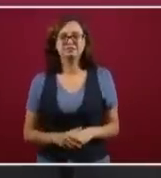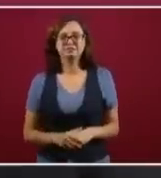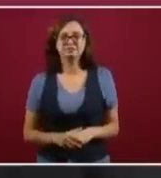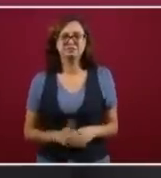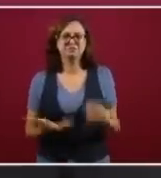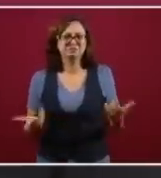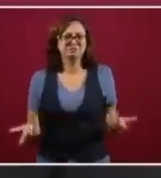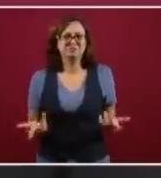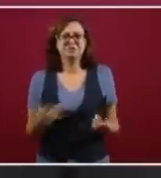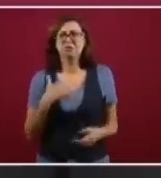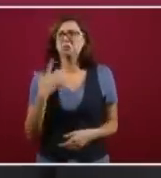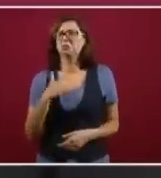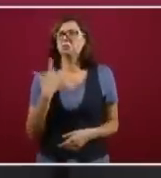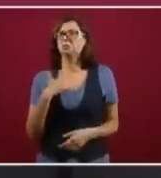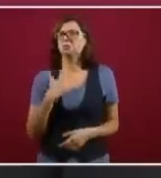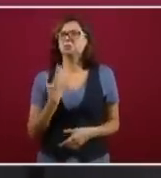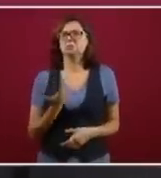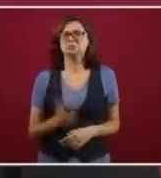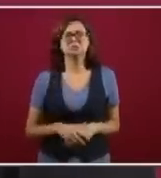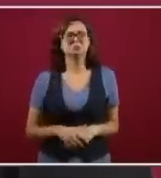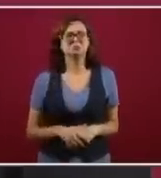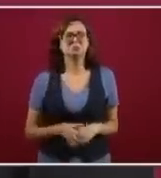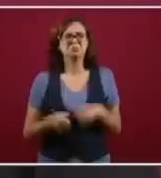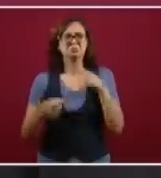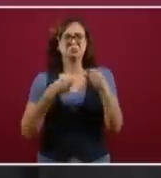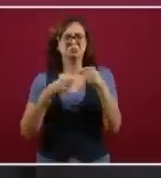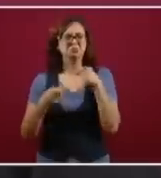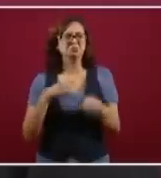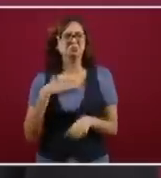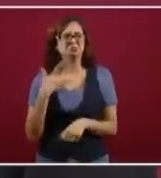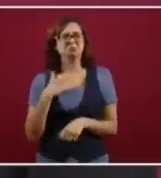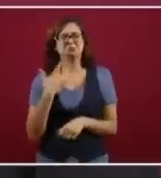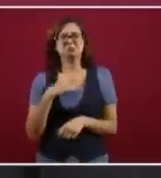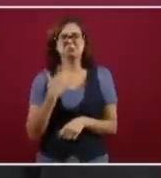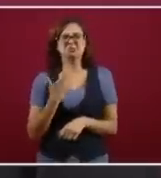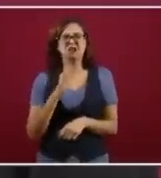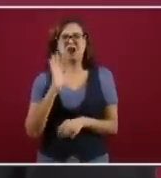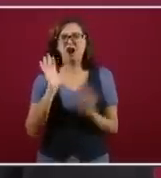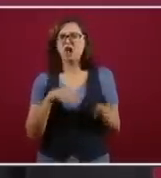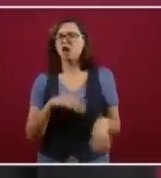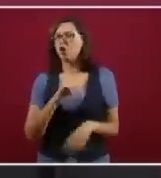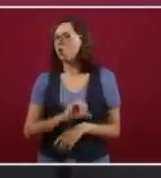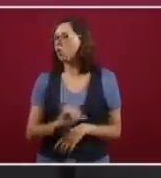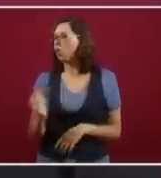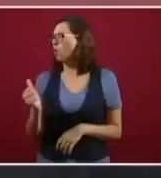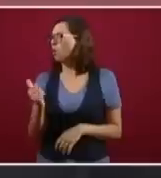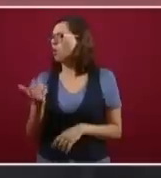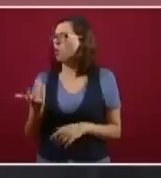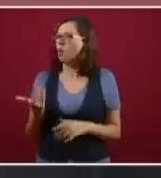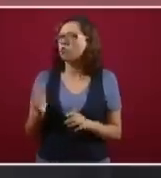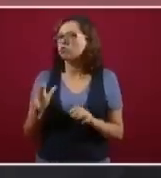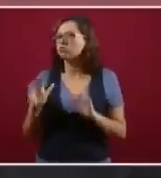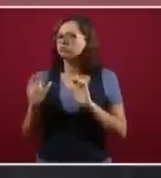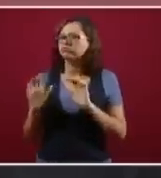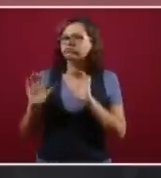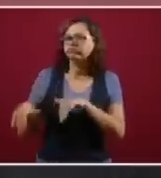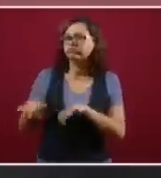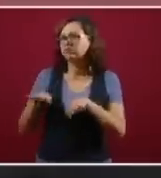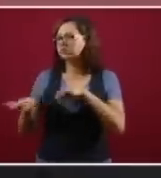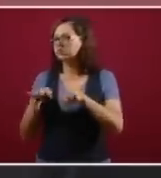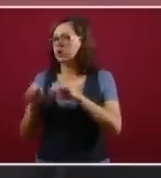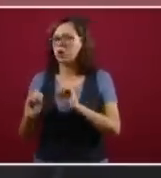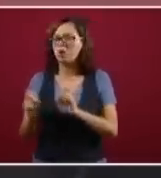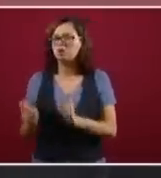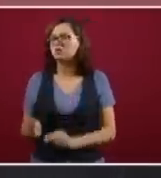Si no, ahí estarían viendo a ver en qué empresa privada o cómo pongo un negocio y